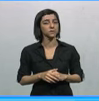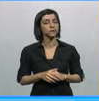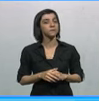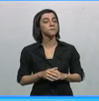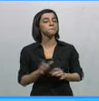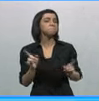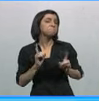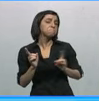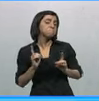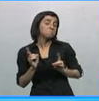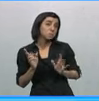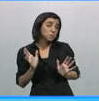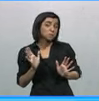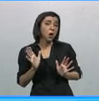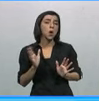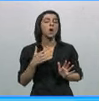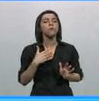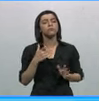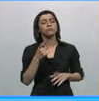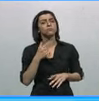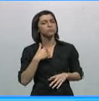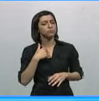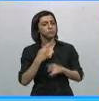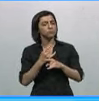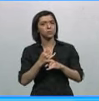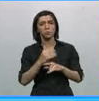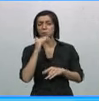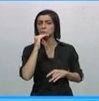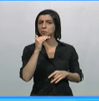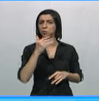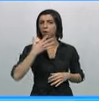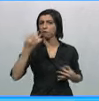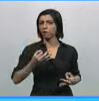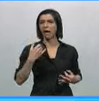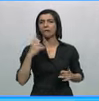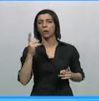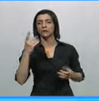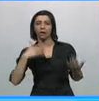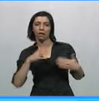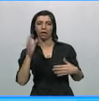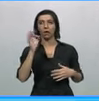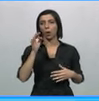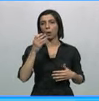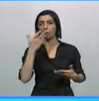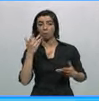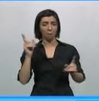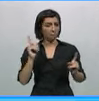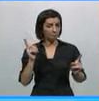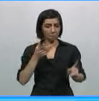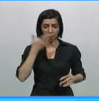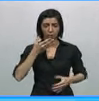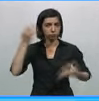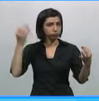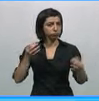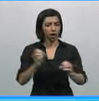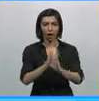No, pero cuando se le habla con la verdad y no tenés un doble discurso, y cuando le haces